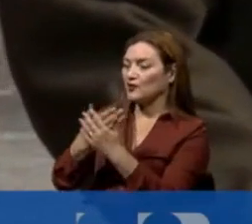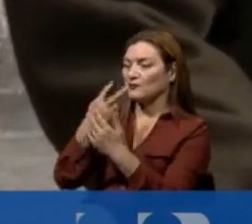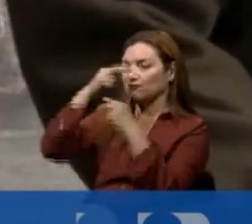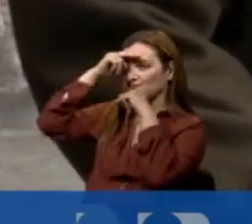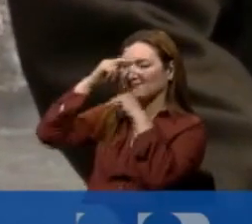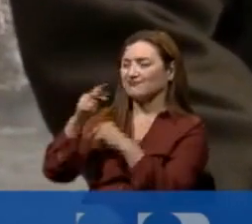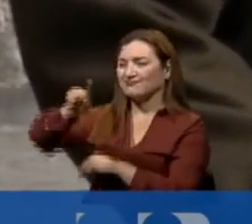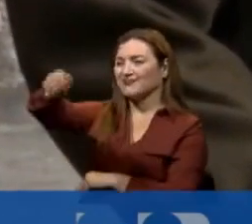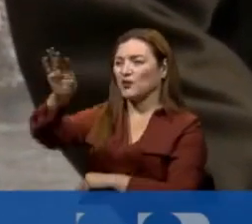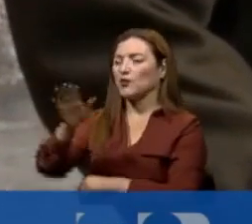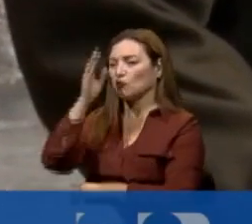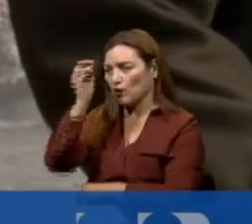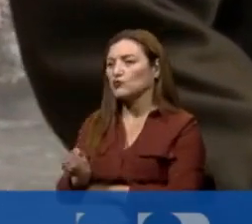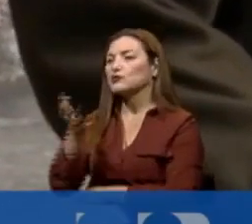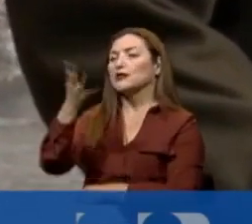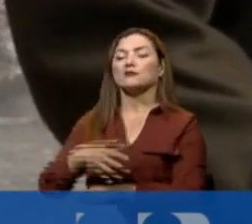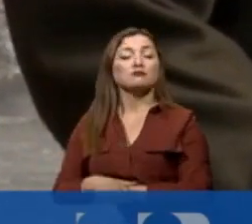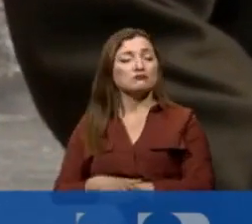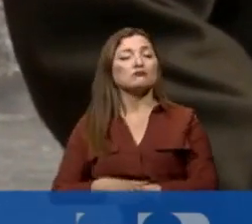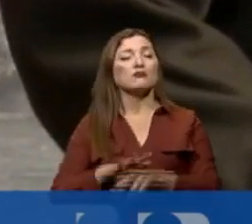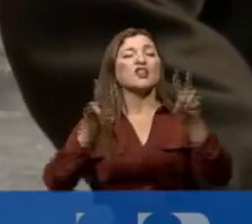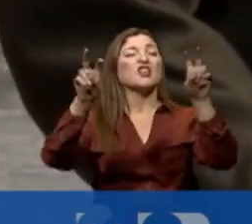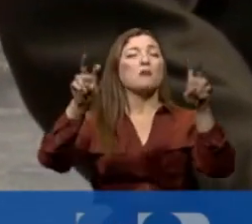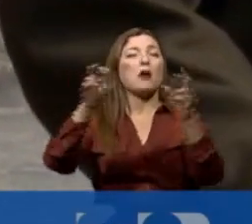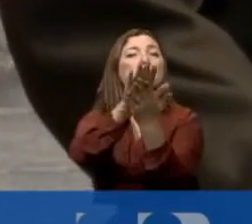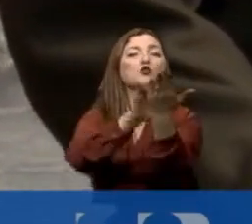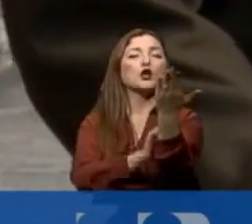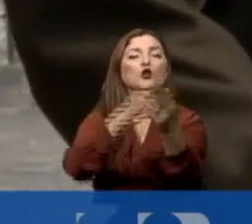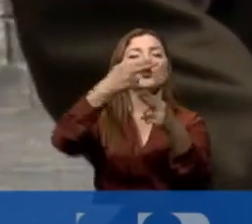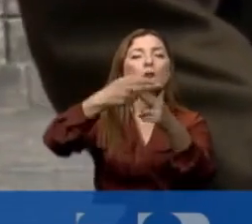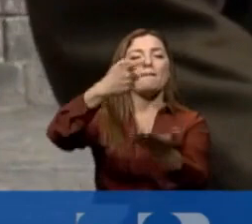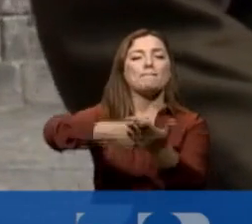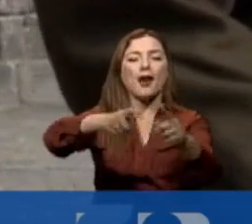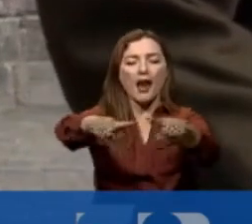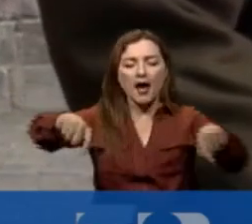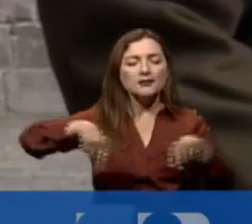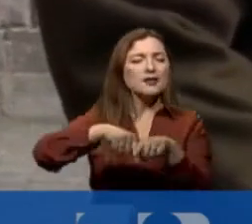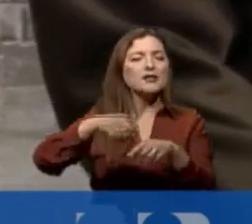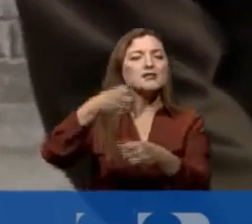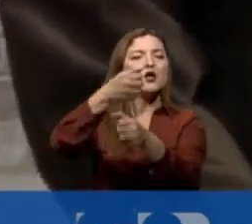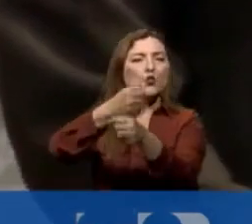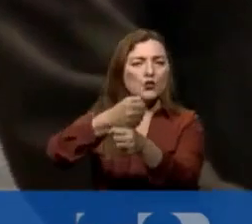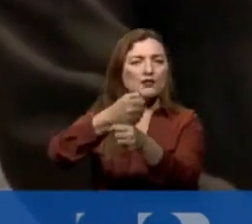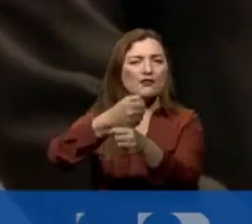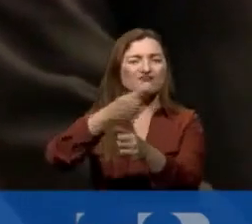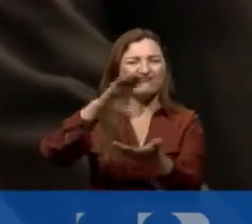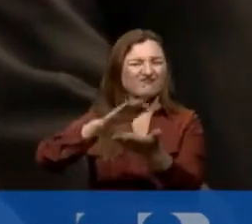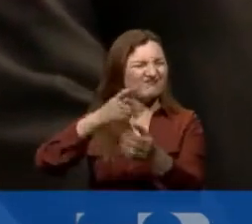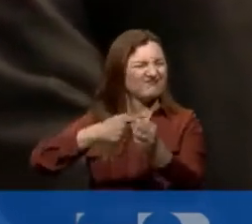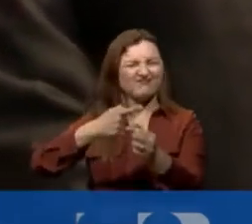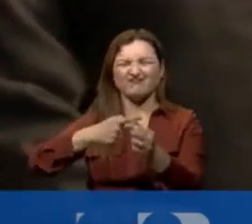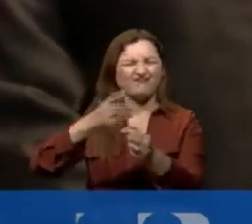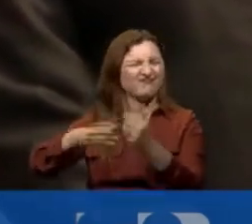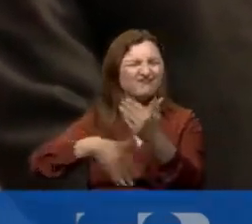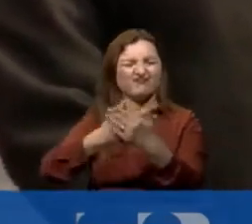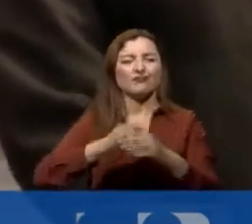televidentes. Efectivamente, Plaza Segura es una iniciativa de la Policía Nacional y el Ministerio del Interior ha respaldado este programa para, a